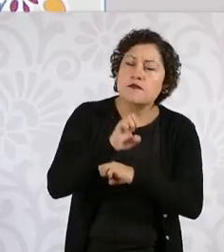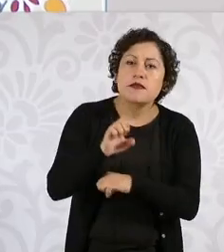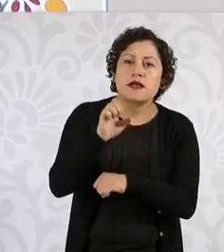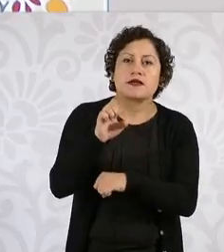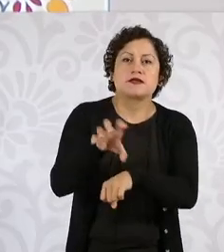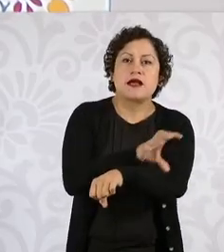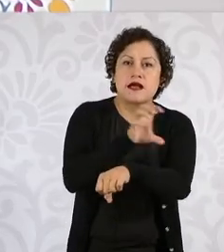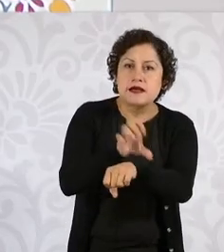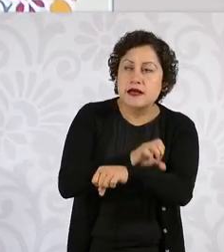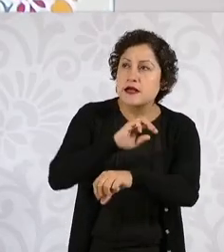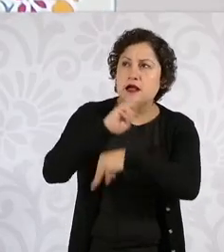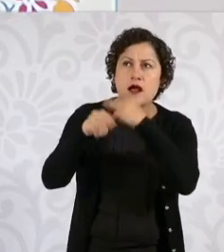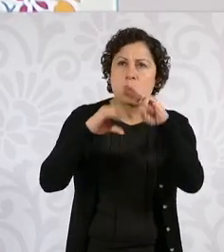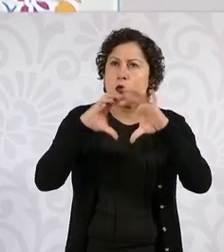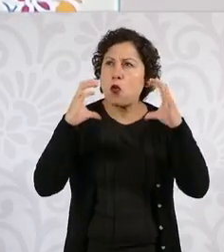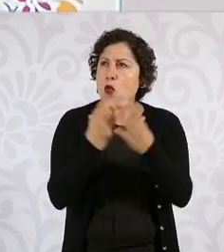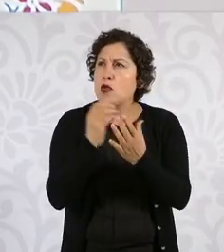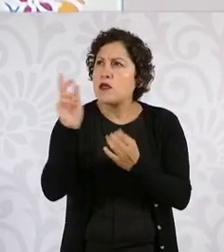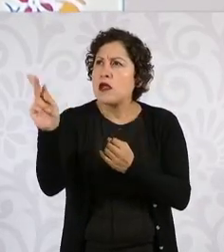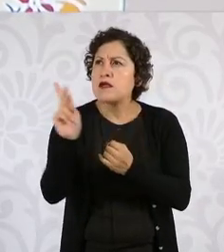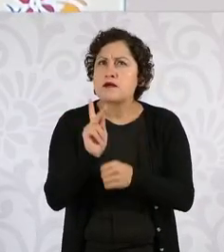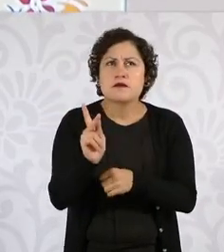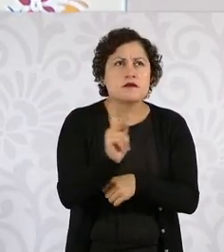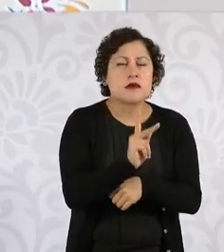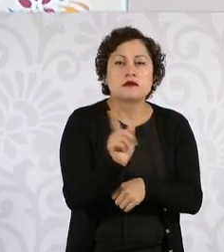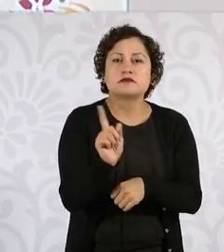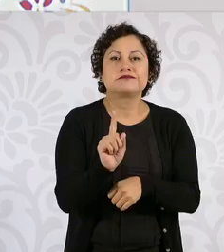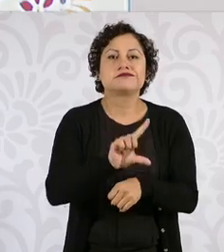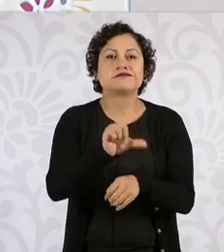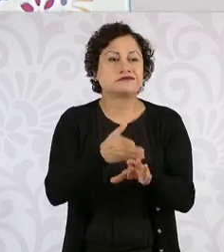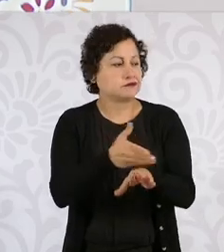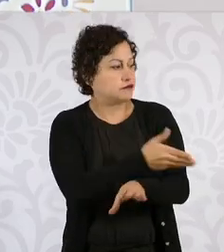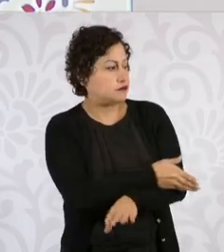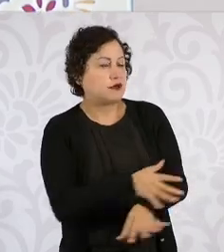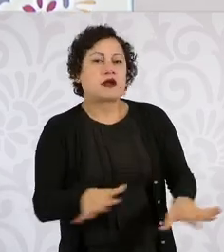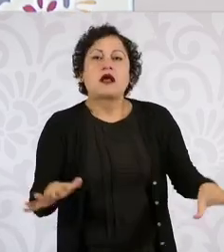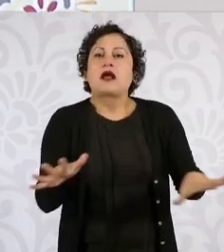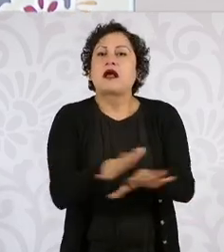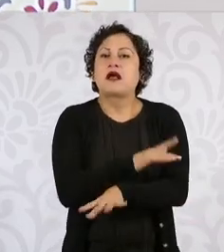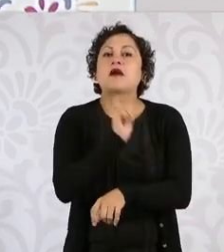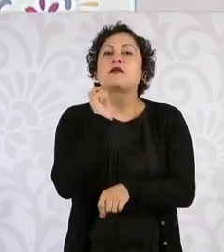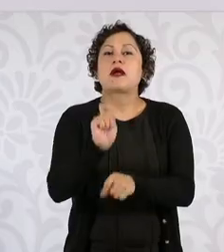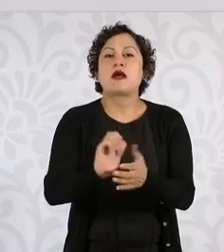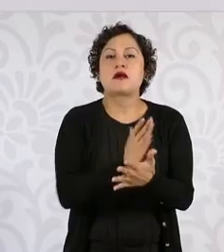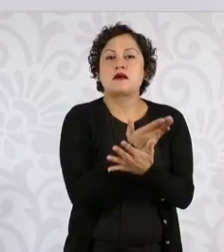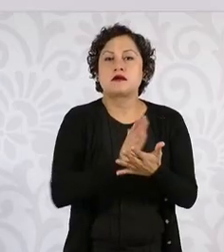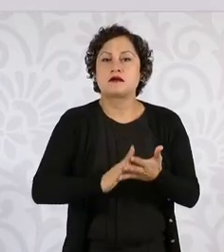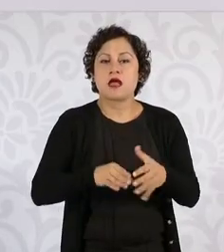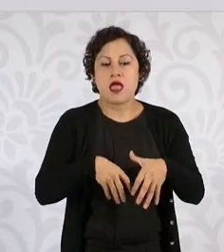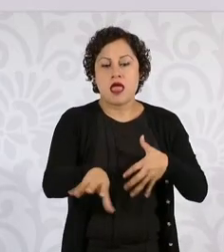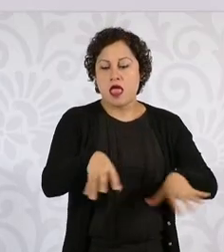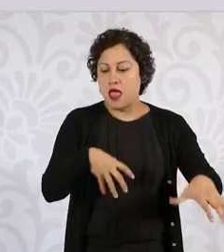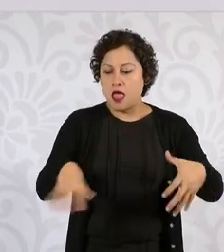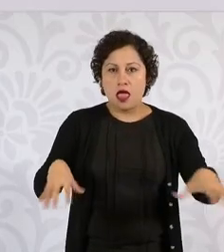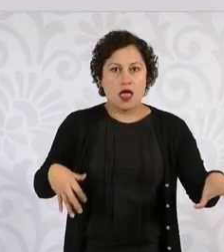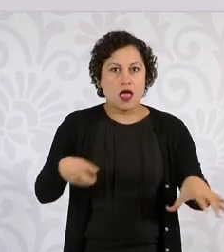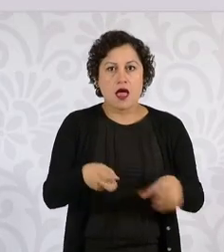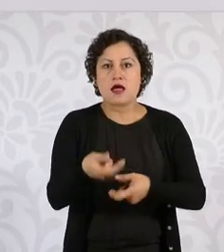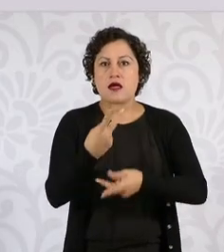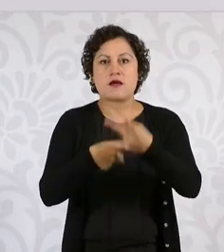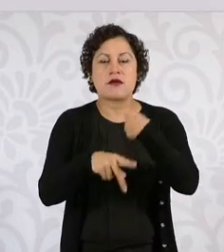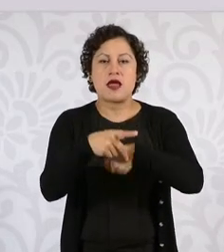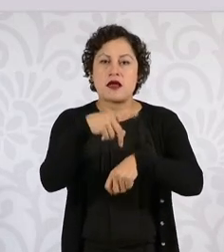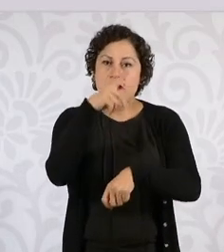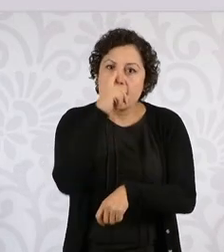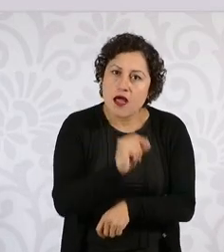la convirtieron en una fragmentación tremenda, que eso sí genera enormes ineficiencias. Entonces,